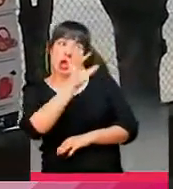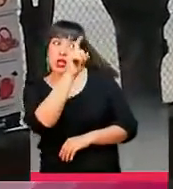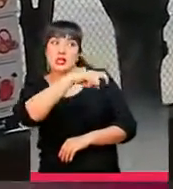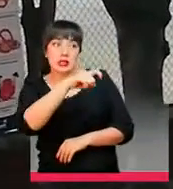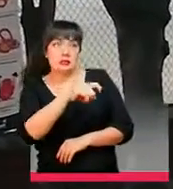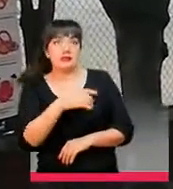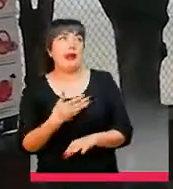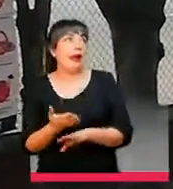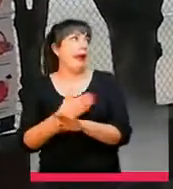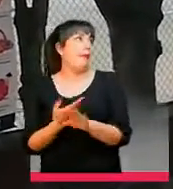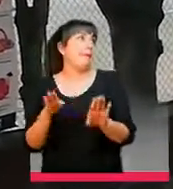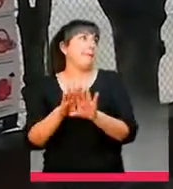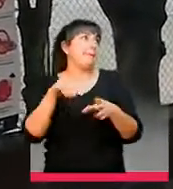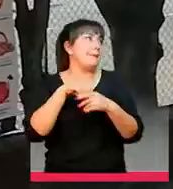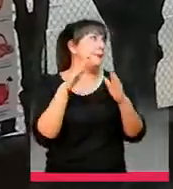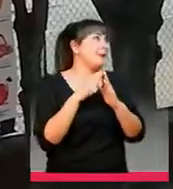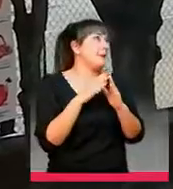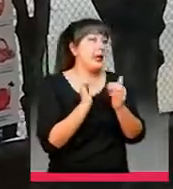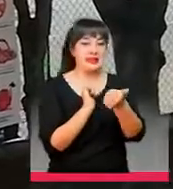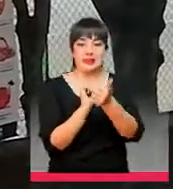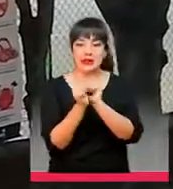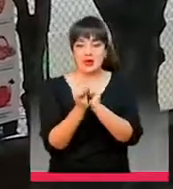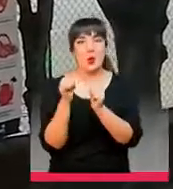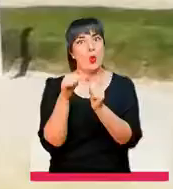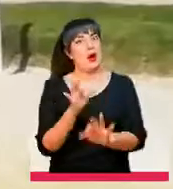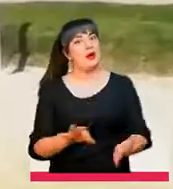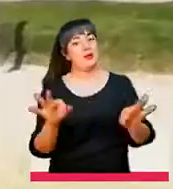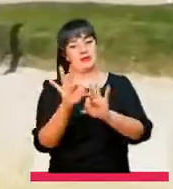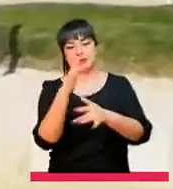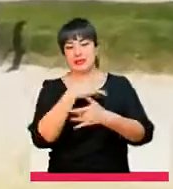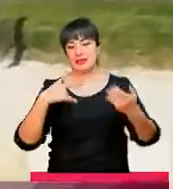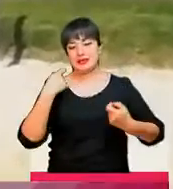tiempo de encierro yo creo que el deporte también es algo importante para la salud.